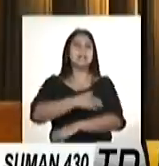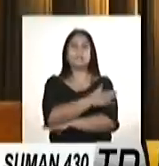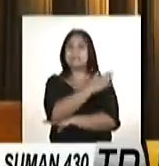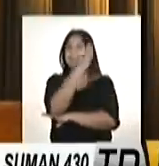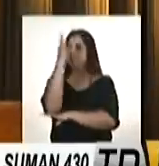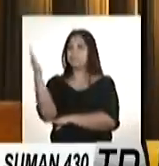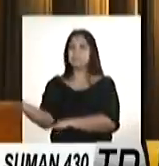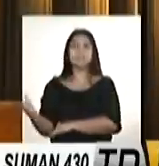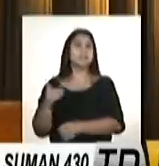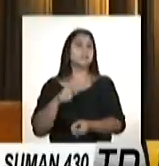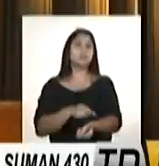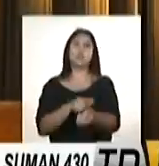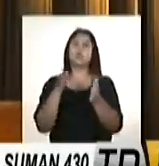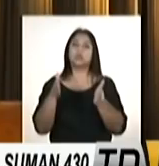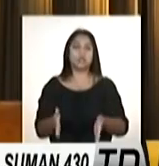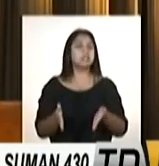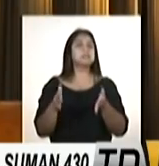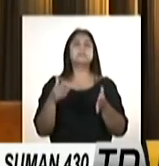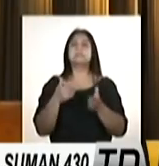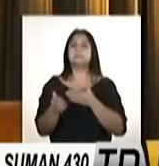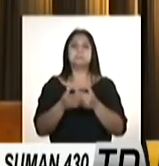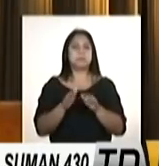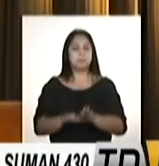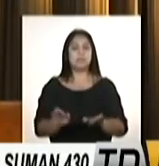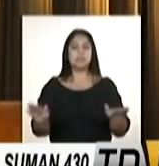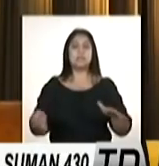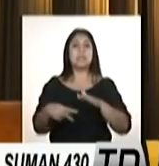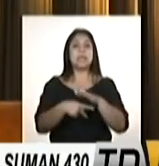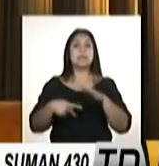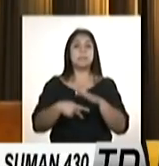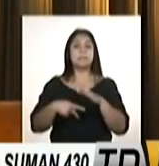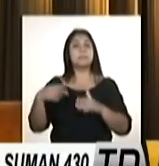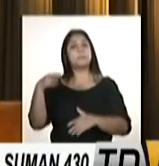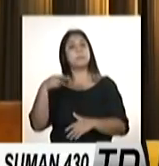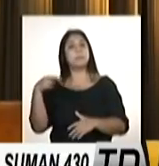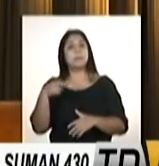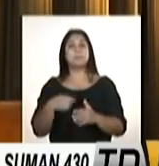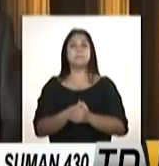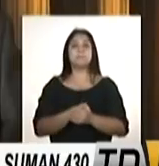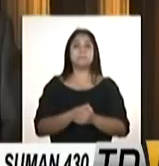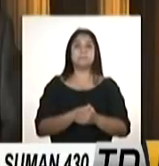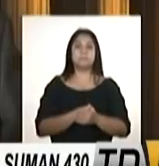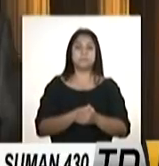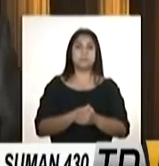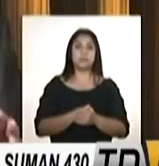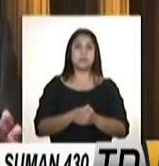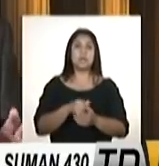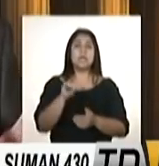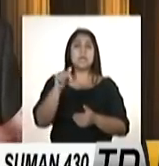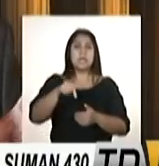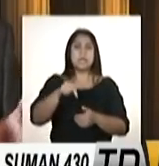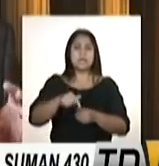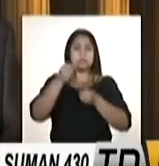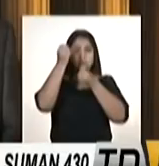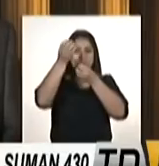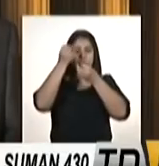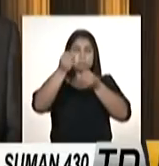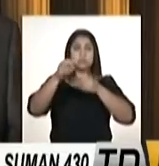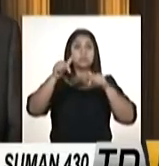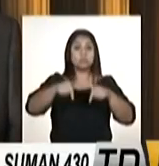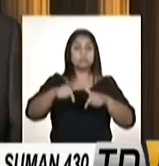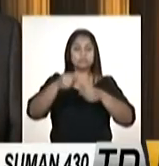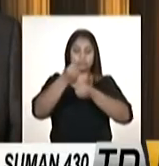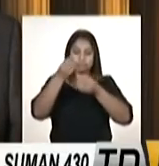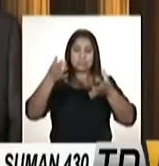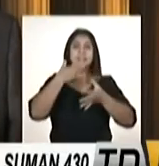disponibles para nuestros niños y niñas de preprimaria y primaria. Esto es algo que queríamos hacer